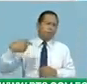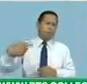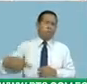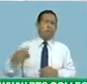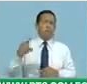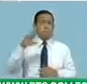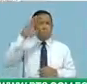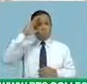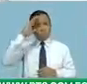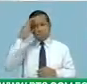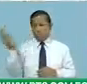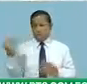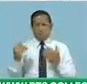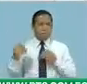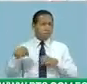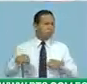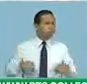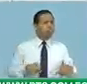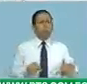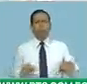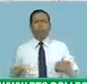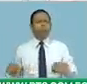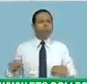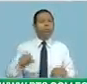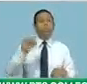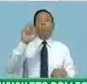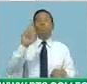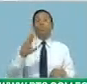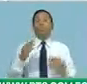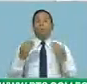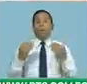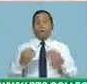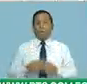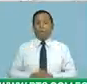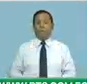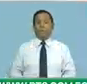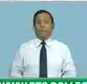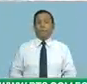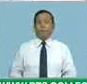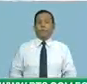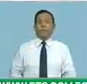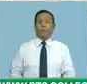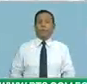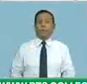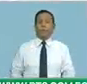varios sectores identificados en el sur de Guayaquil. Informó Julio César Saor.